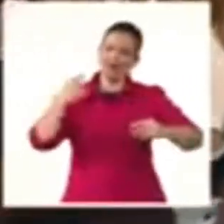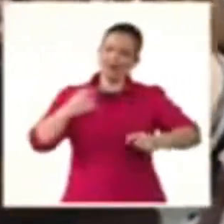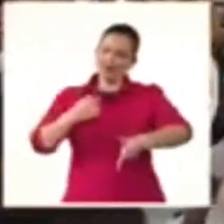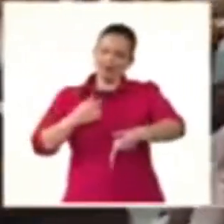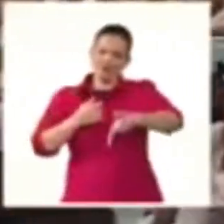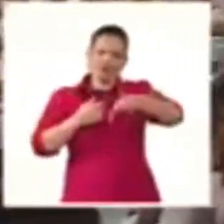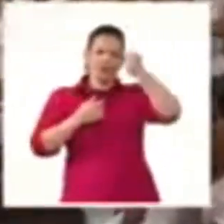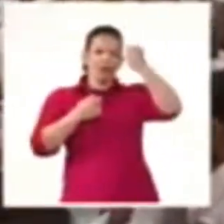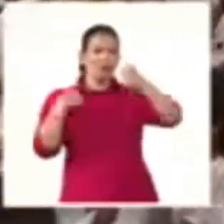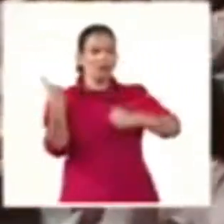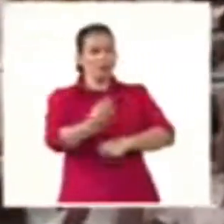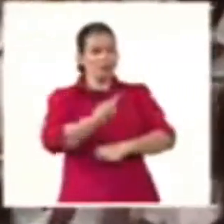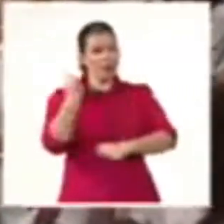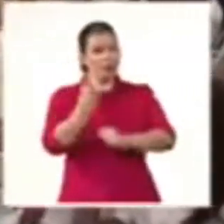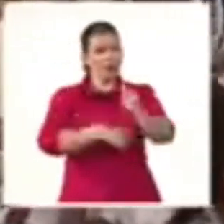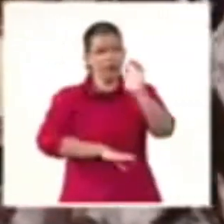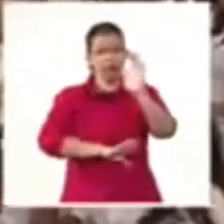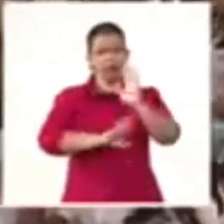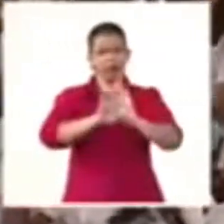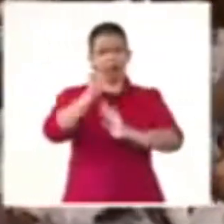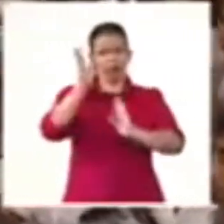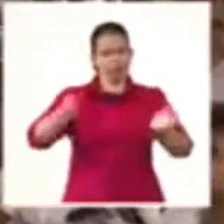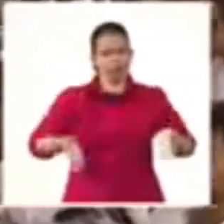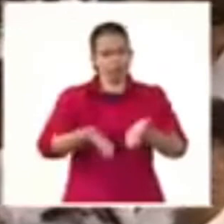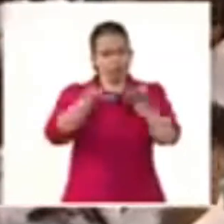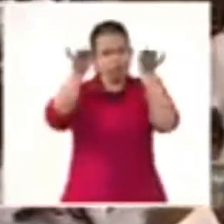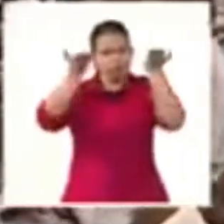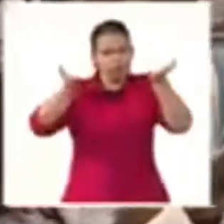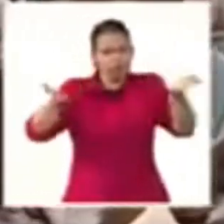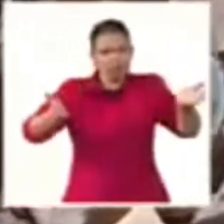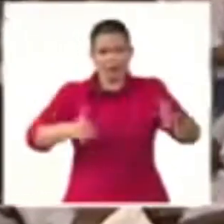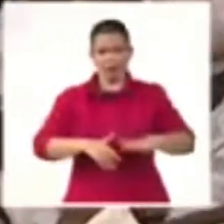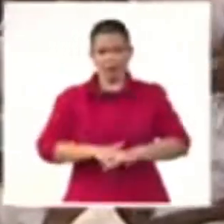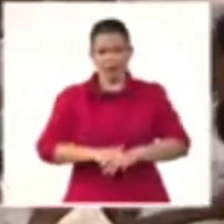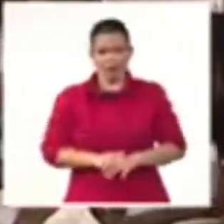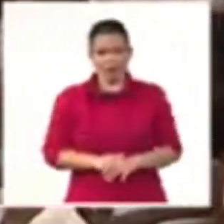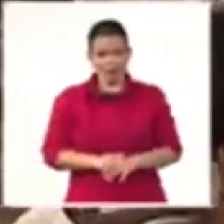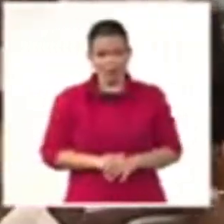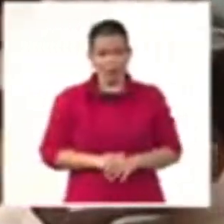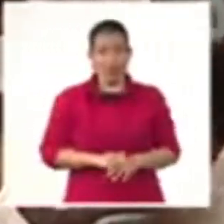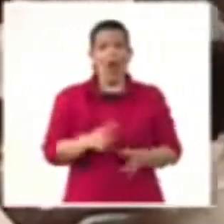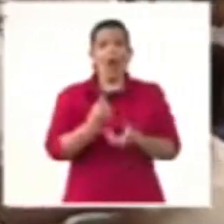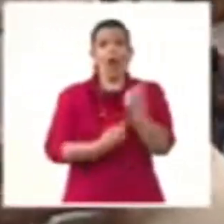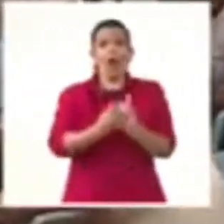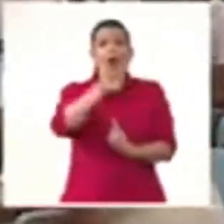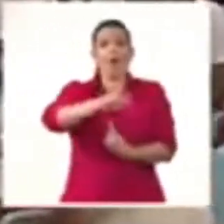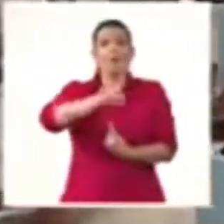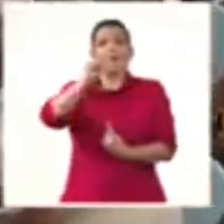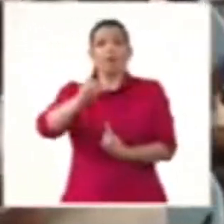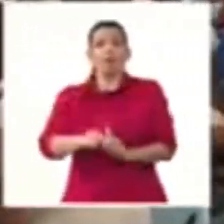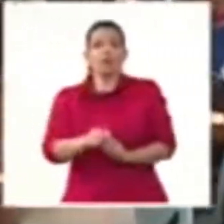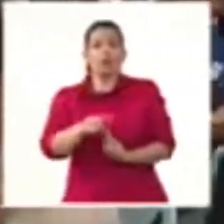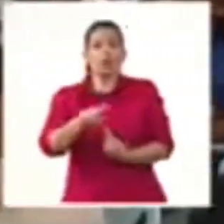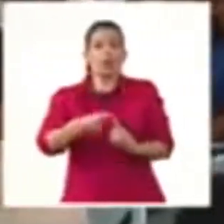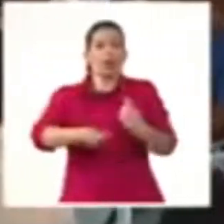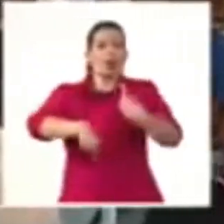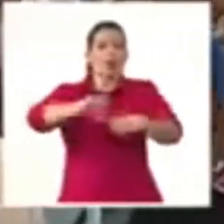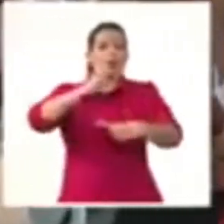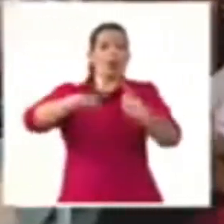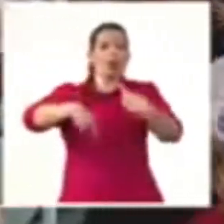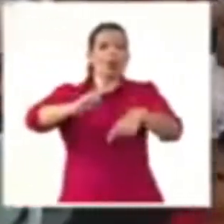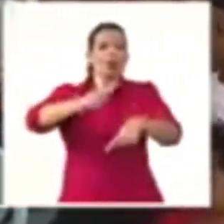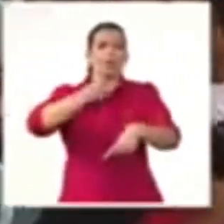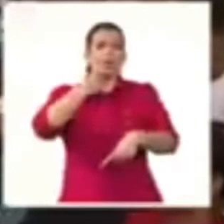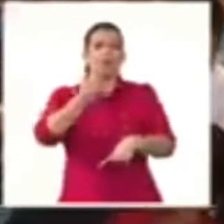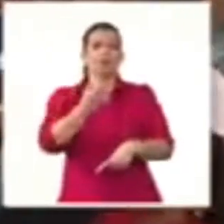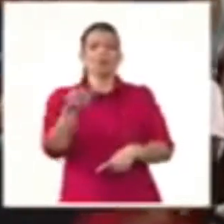subversivo para el orden mundial. Y quienes opinen lo contrario desde la acera de enfrente, desde los que imponen y sostienen